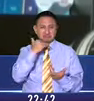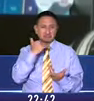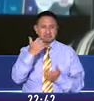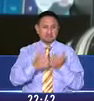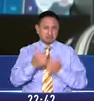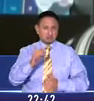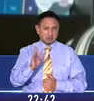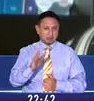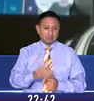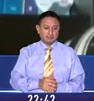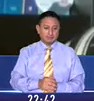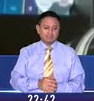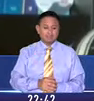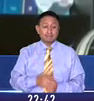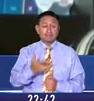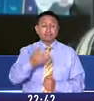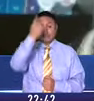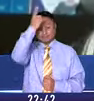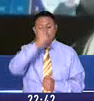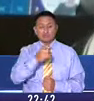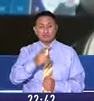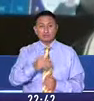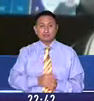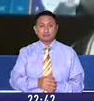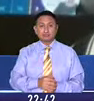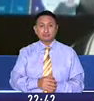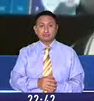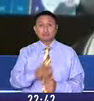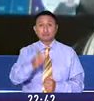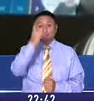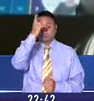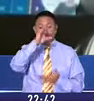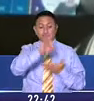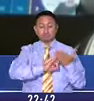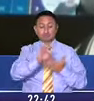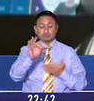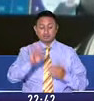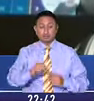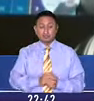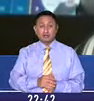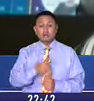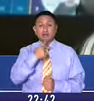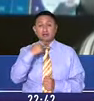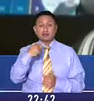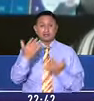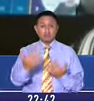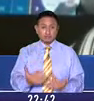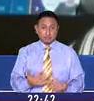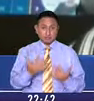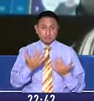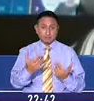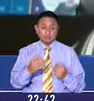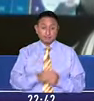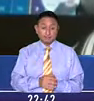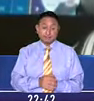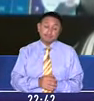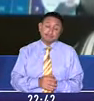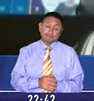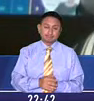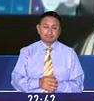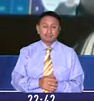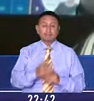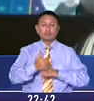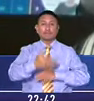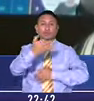como una resolución, no un dictamen ficto, es decir, un dictamen aprobatorio. En este caso tendríamos que esperar ineludiblemente a que